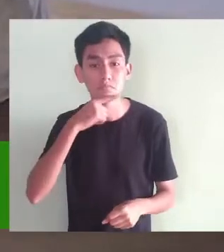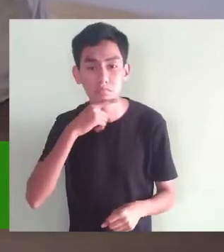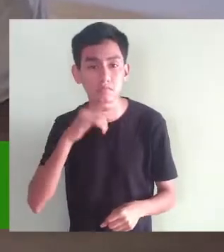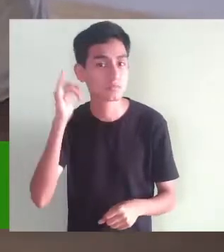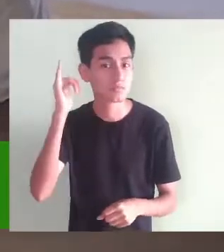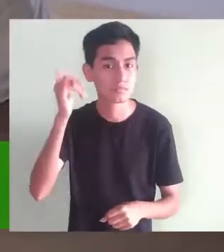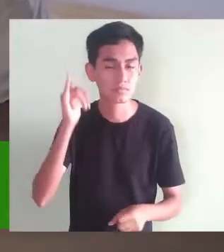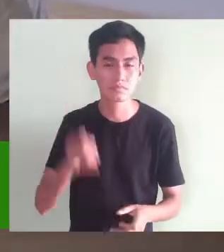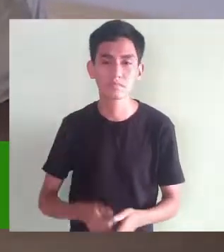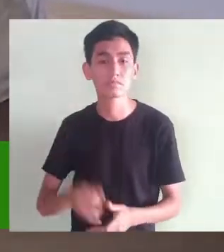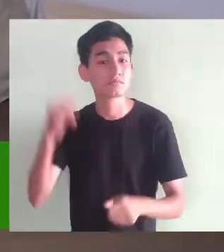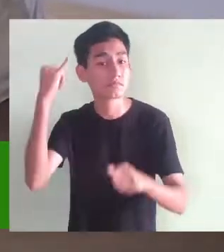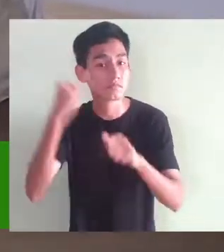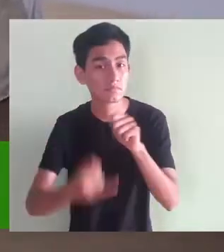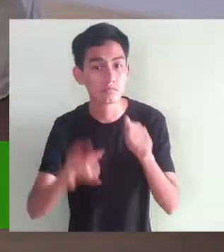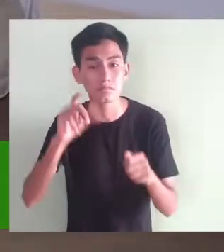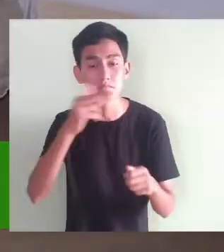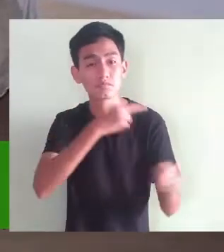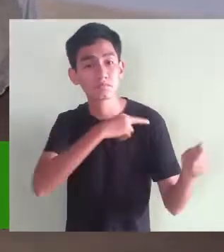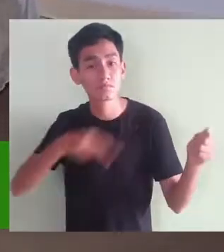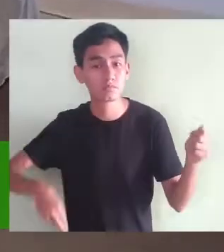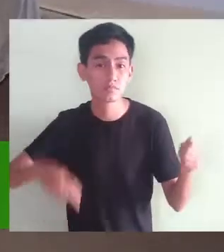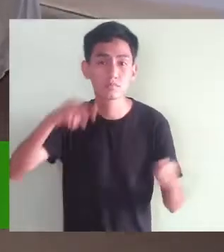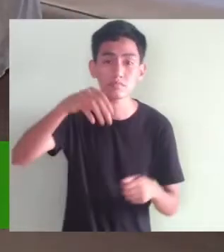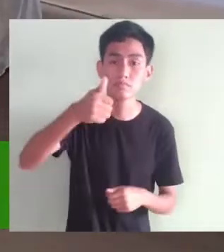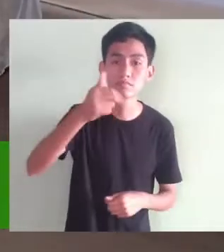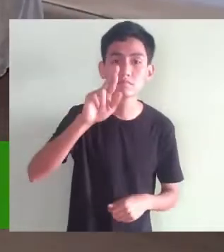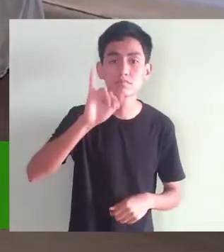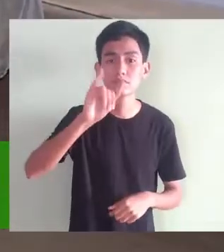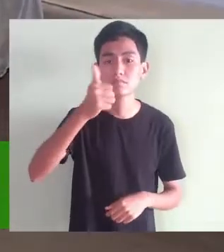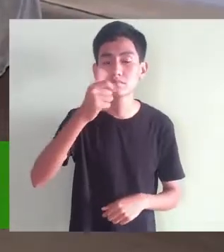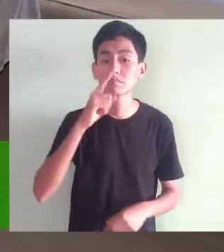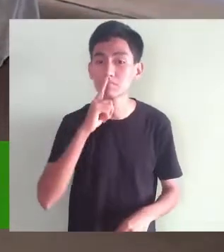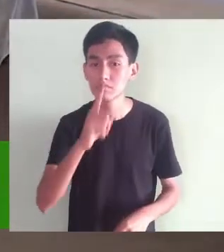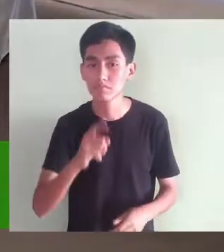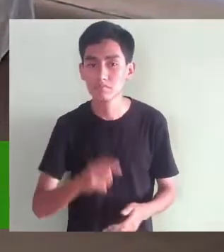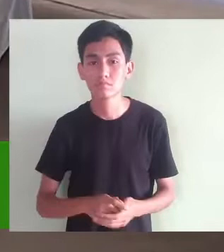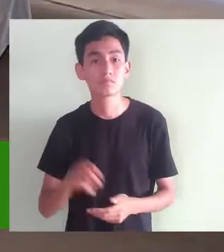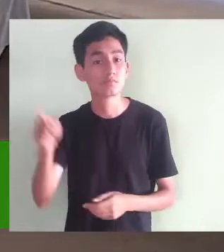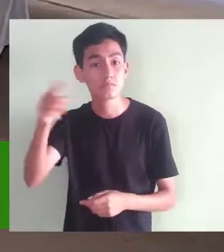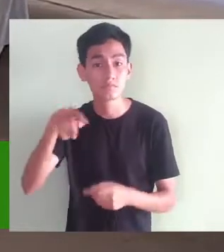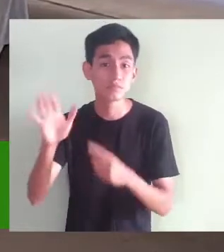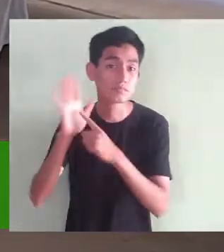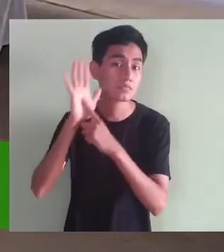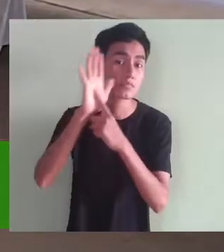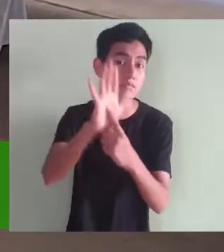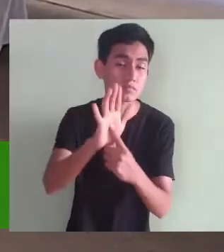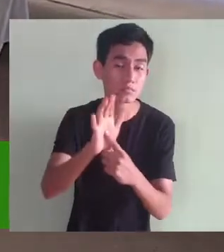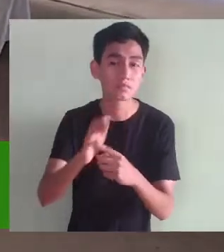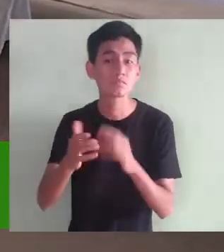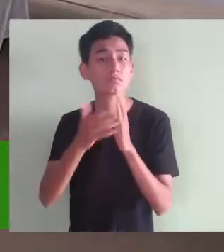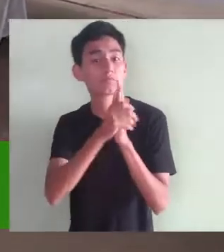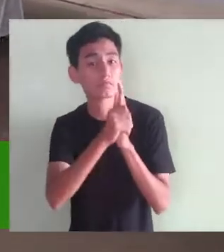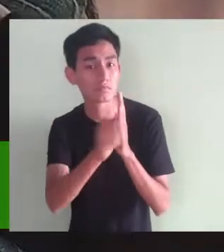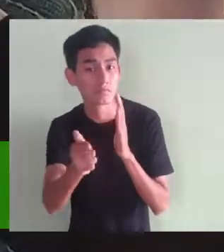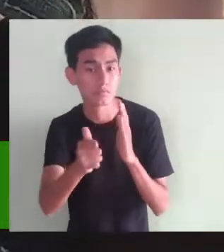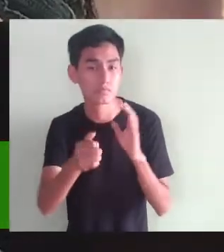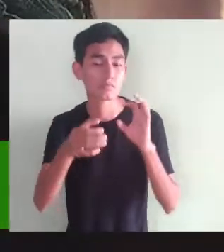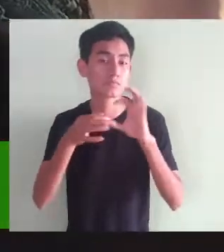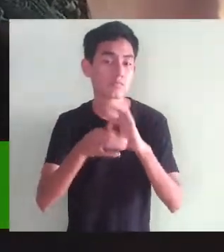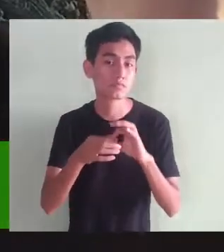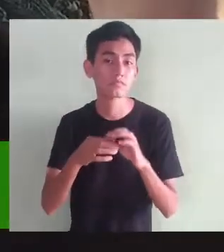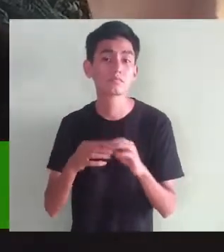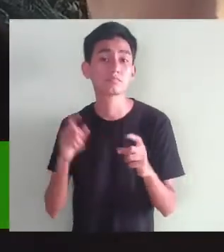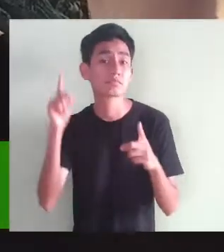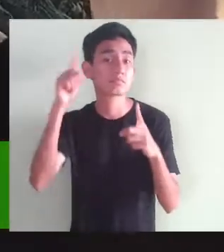la regidora María Huamán manifestó lo siguiente: han mostrado su capacidad de